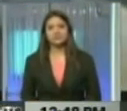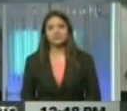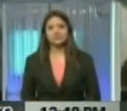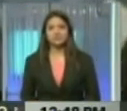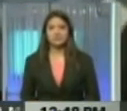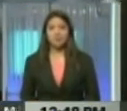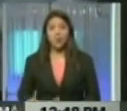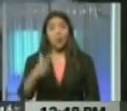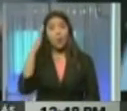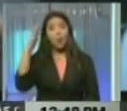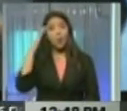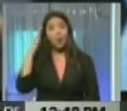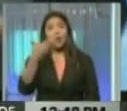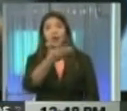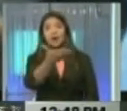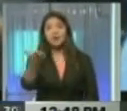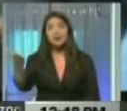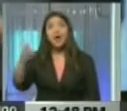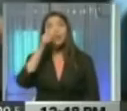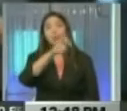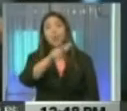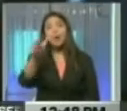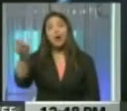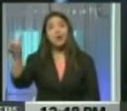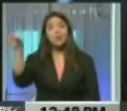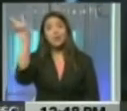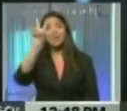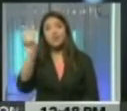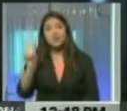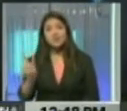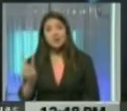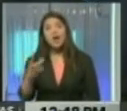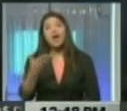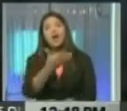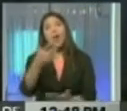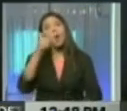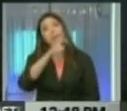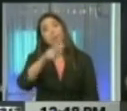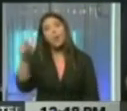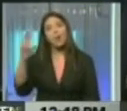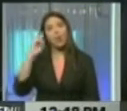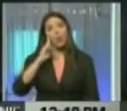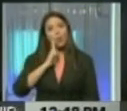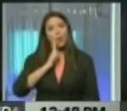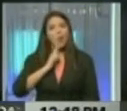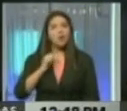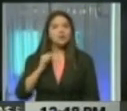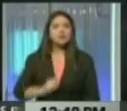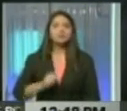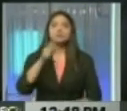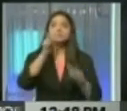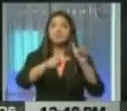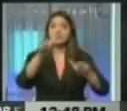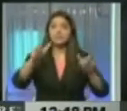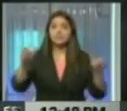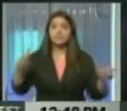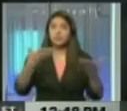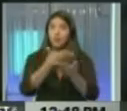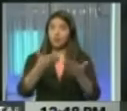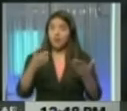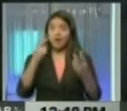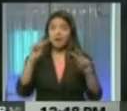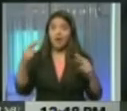Hola Lorena, un saludo a ti y a todo el pueblo venezolano, a todo el pueblo bolivariano y a todos los que ven por la